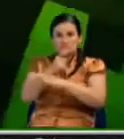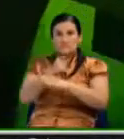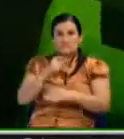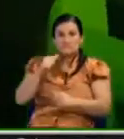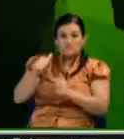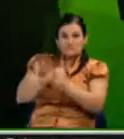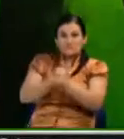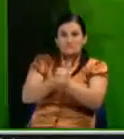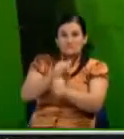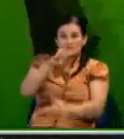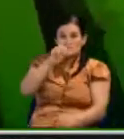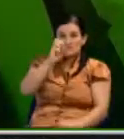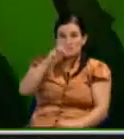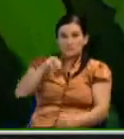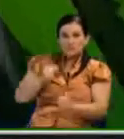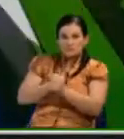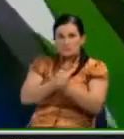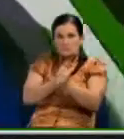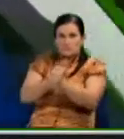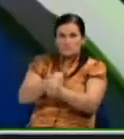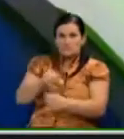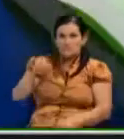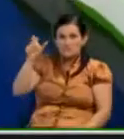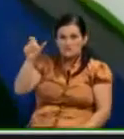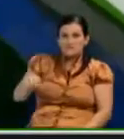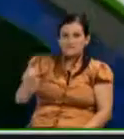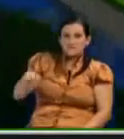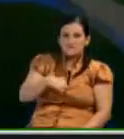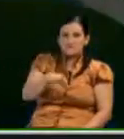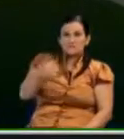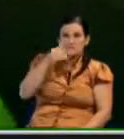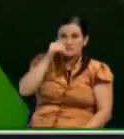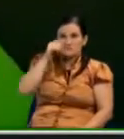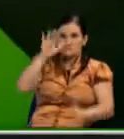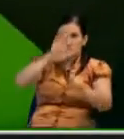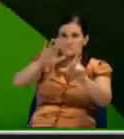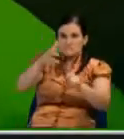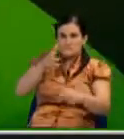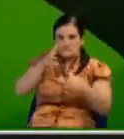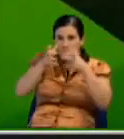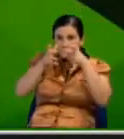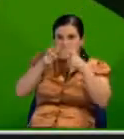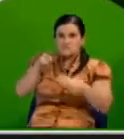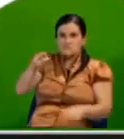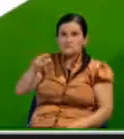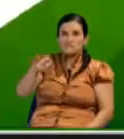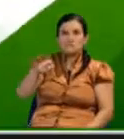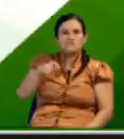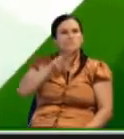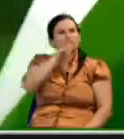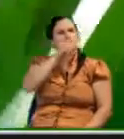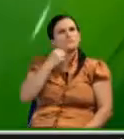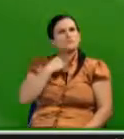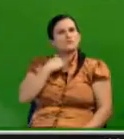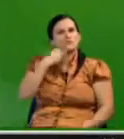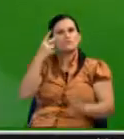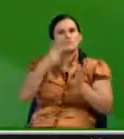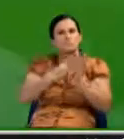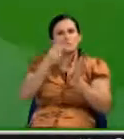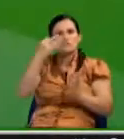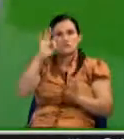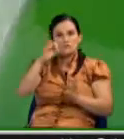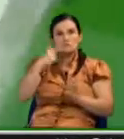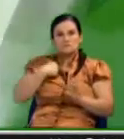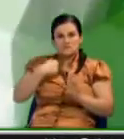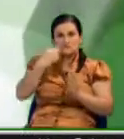a la persona que conducía su vehículo y le grabó este video. Se lo quitaron el 2 de noviembre del 2013, mira,